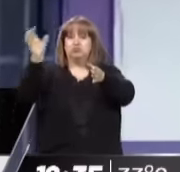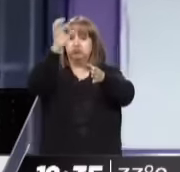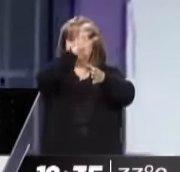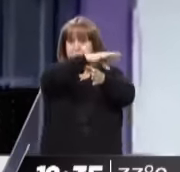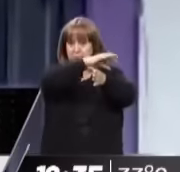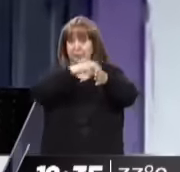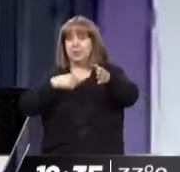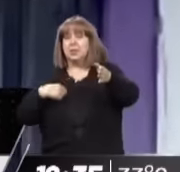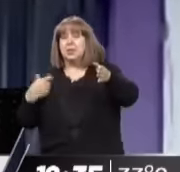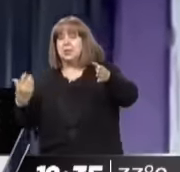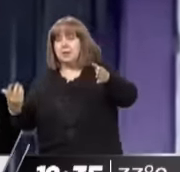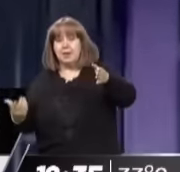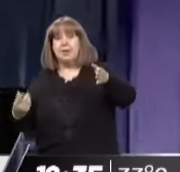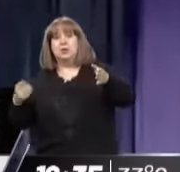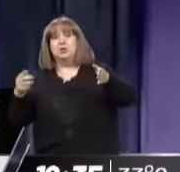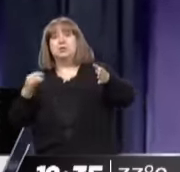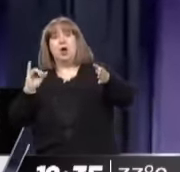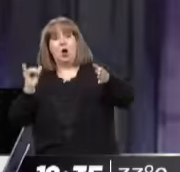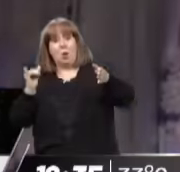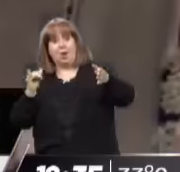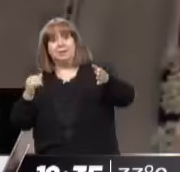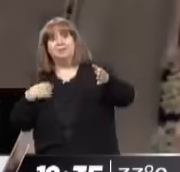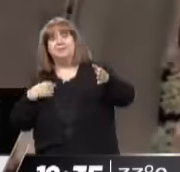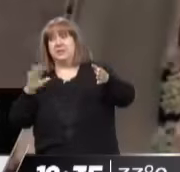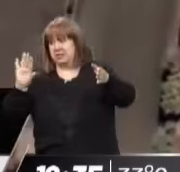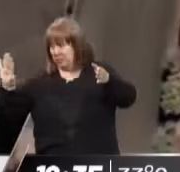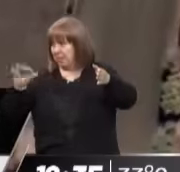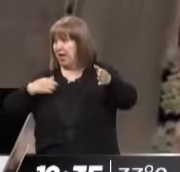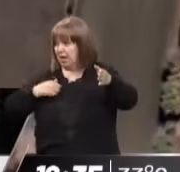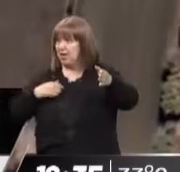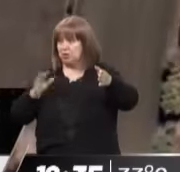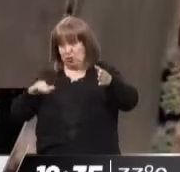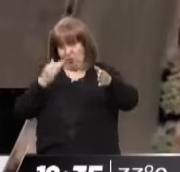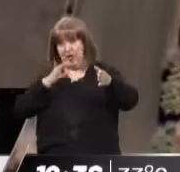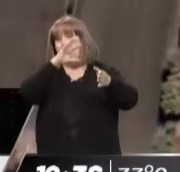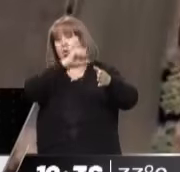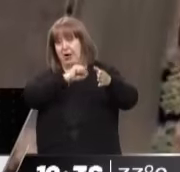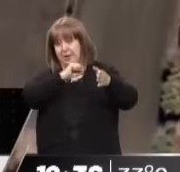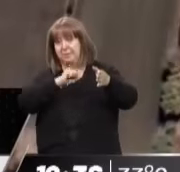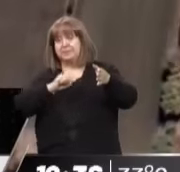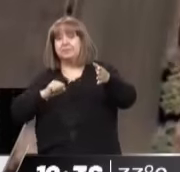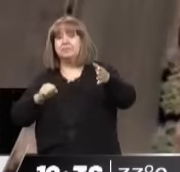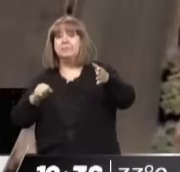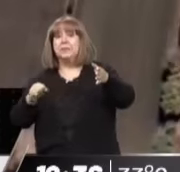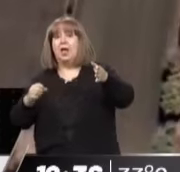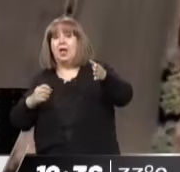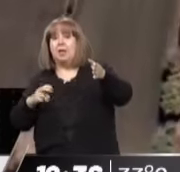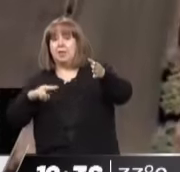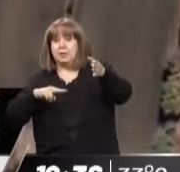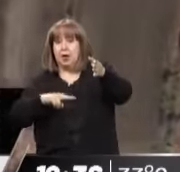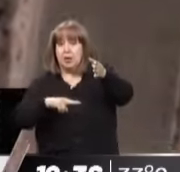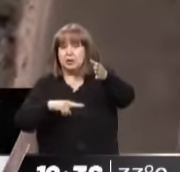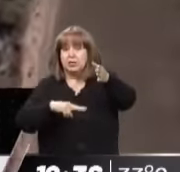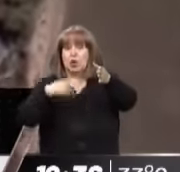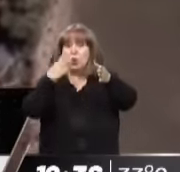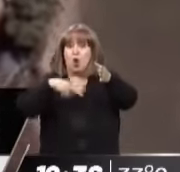se asustan los otros cuatro chicos, y en el relato de los otros cuatro chicos que son vecinitos de acá del cementerio, que el chico pegó un salto, y de un solo